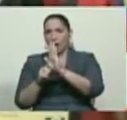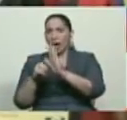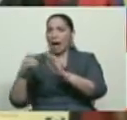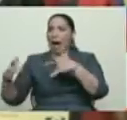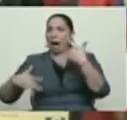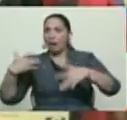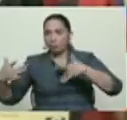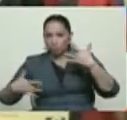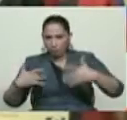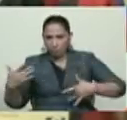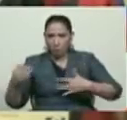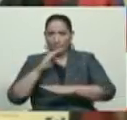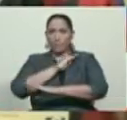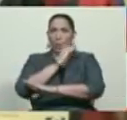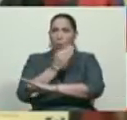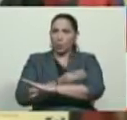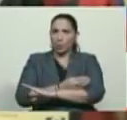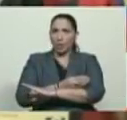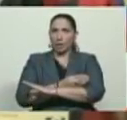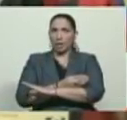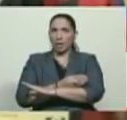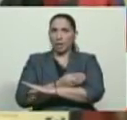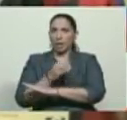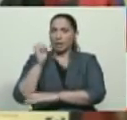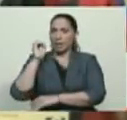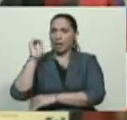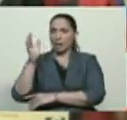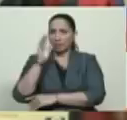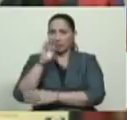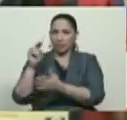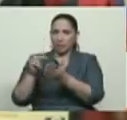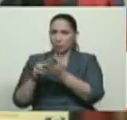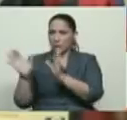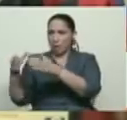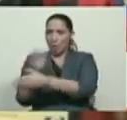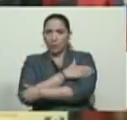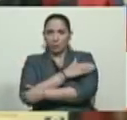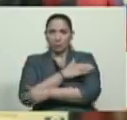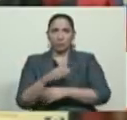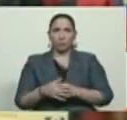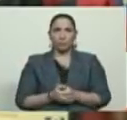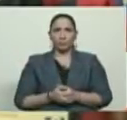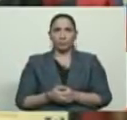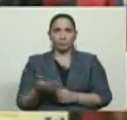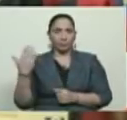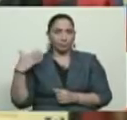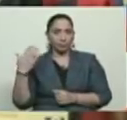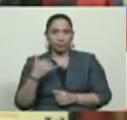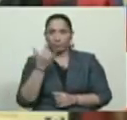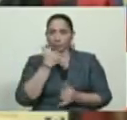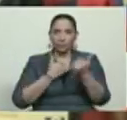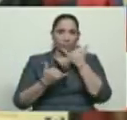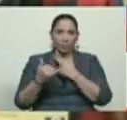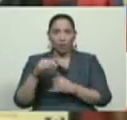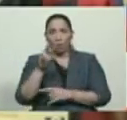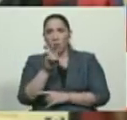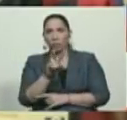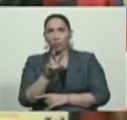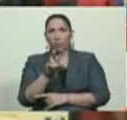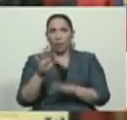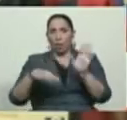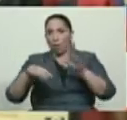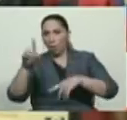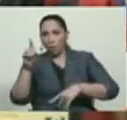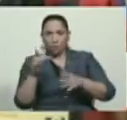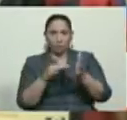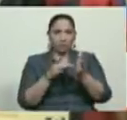Legislativo Nacional referida en múltiples sentencias, en particular en los fallos número 2 del 11 de enero